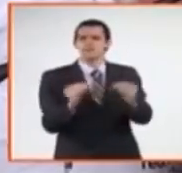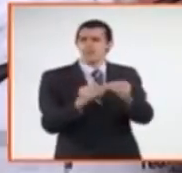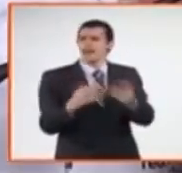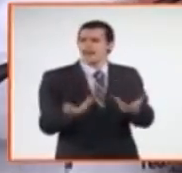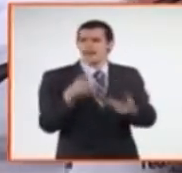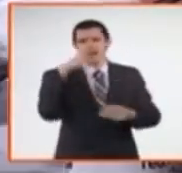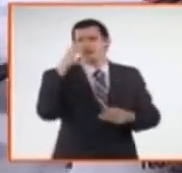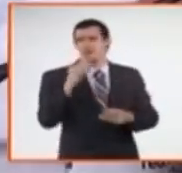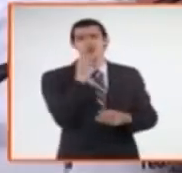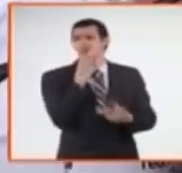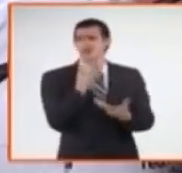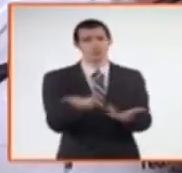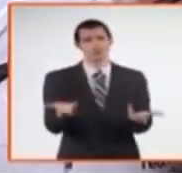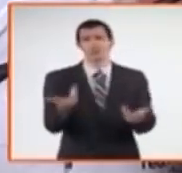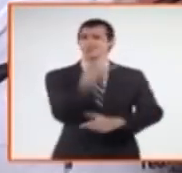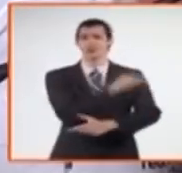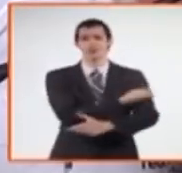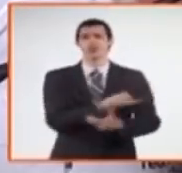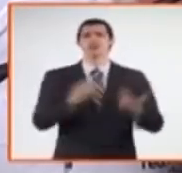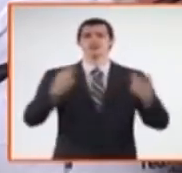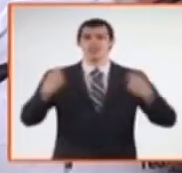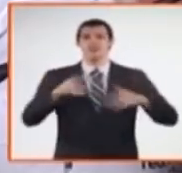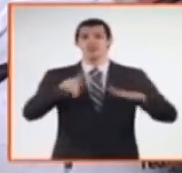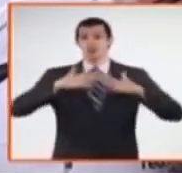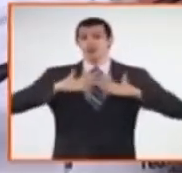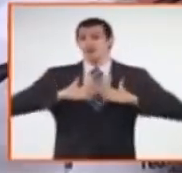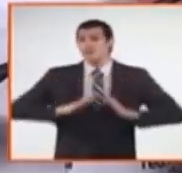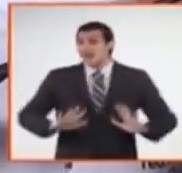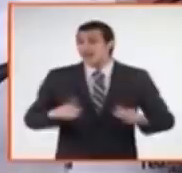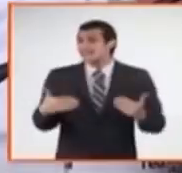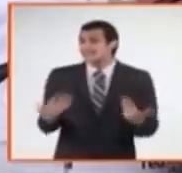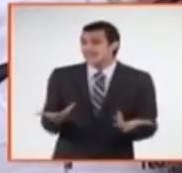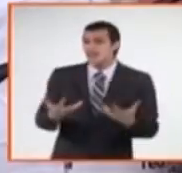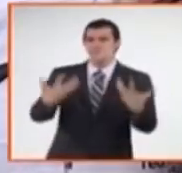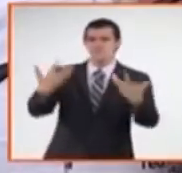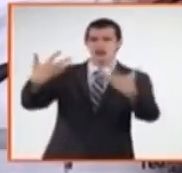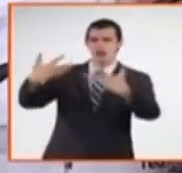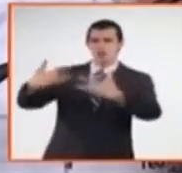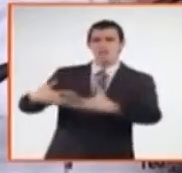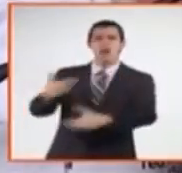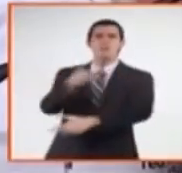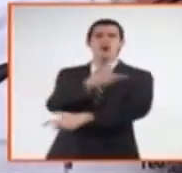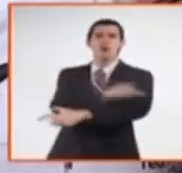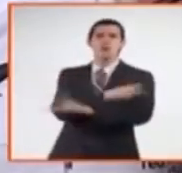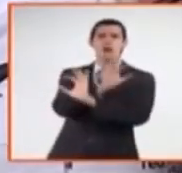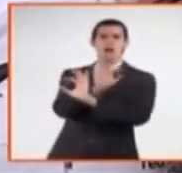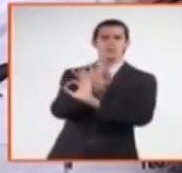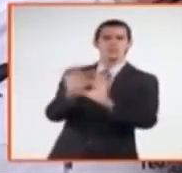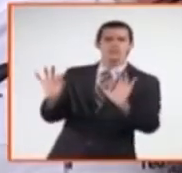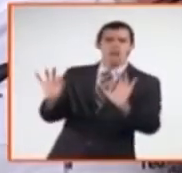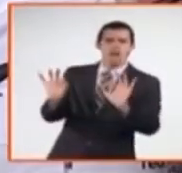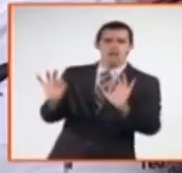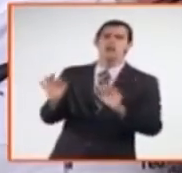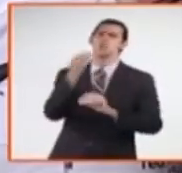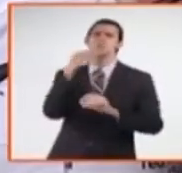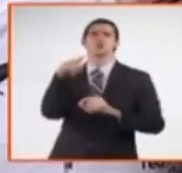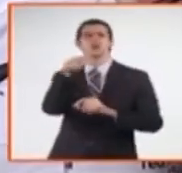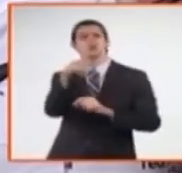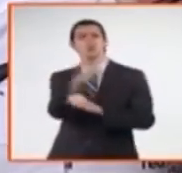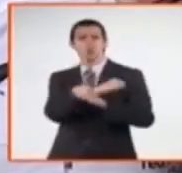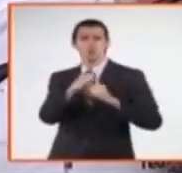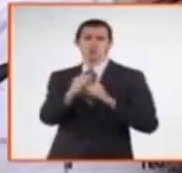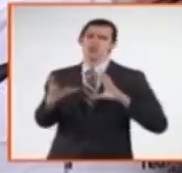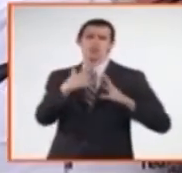que no puede ser que son alex y cual éste este compuesto de las vacunas que forma parte de la formulación de las vacunas